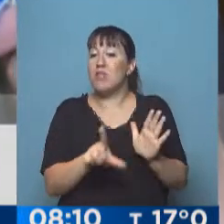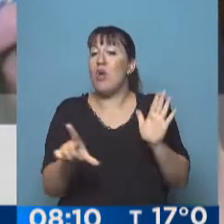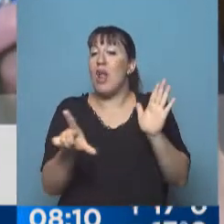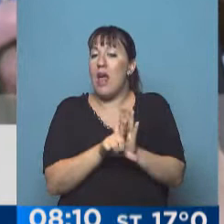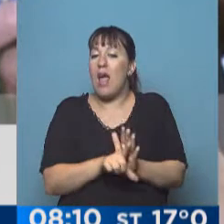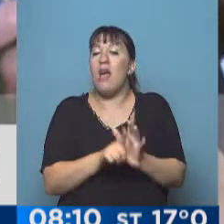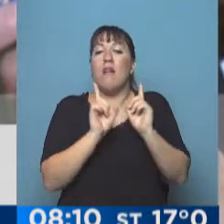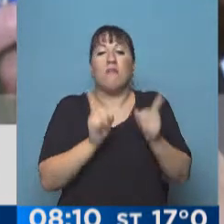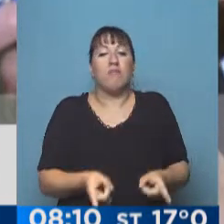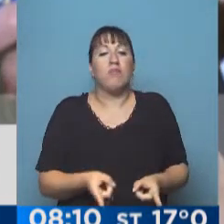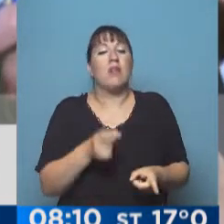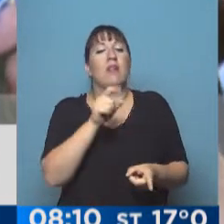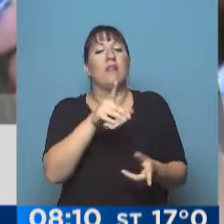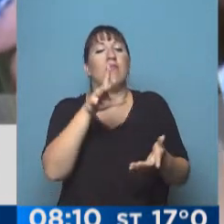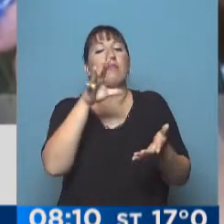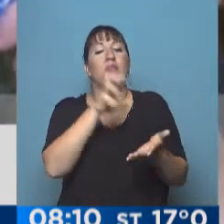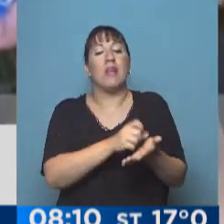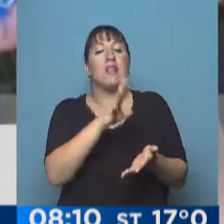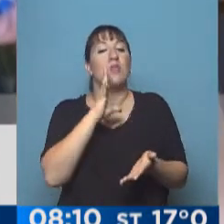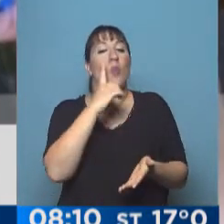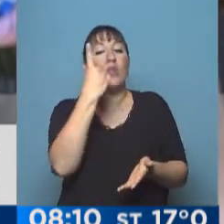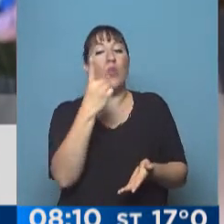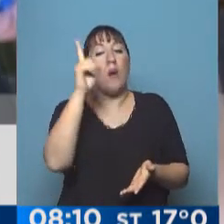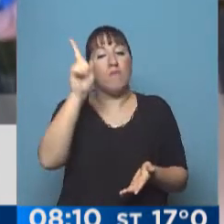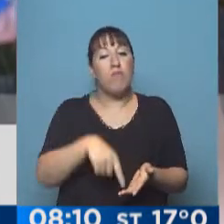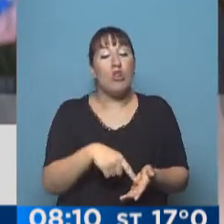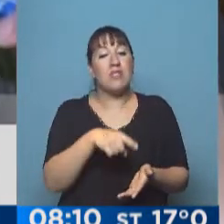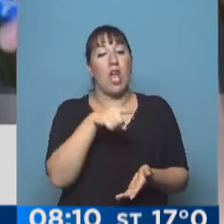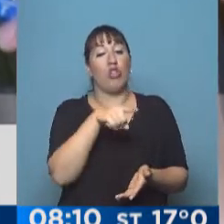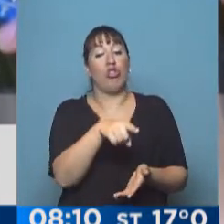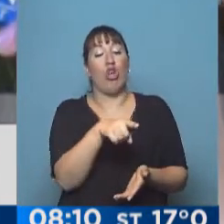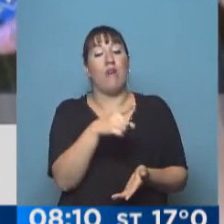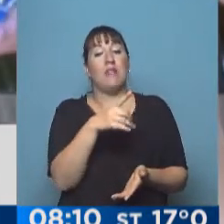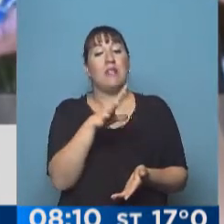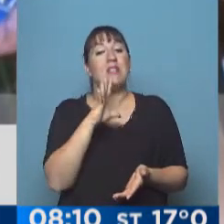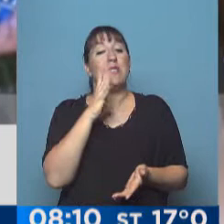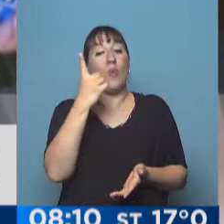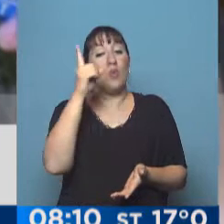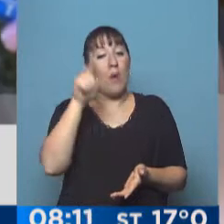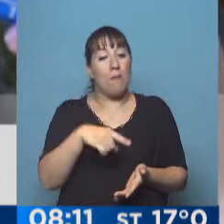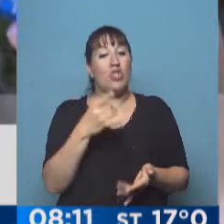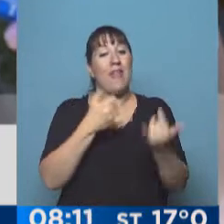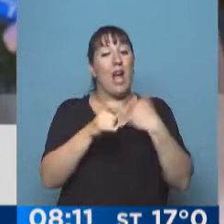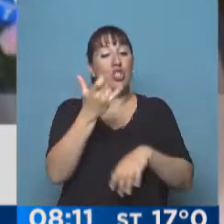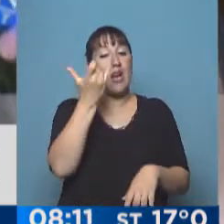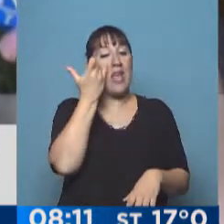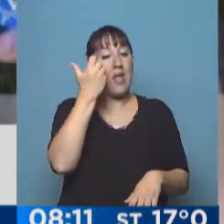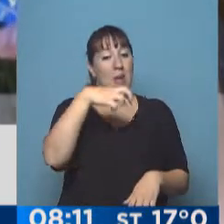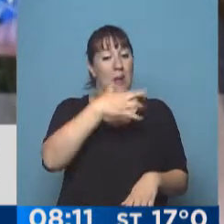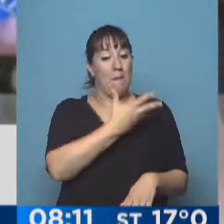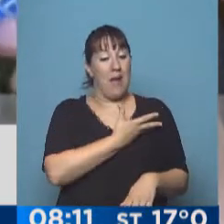de utilidad pública y sujeta a expropiación es 51 por ciento de la de las acciones de ypf de repsol